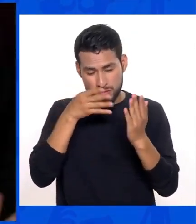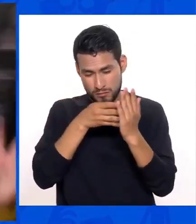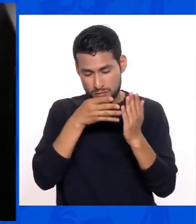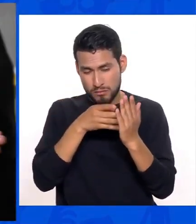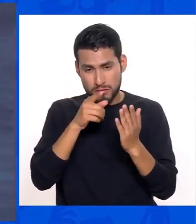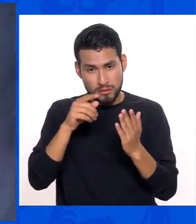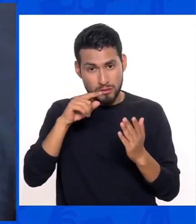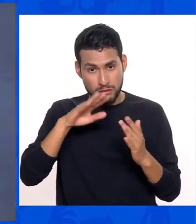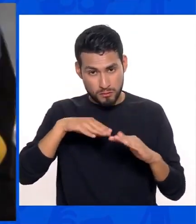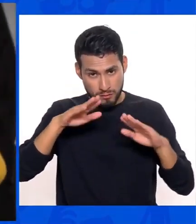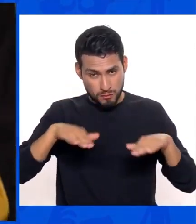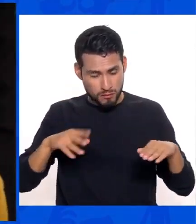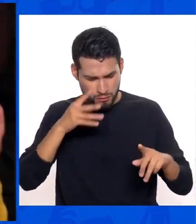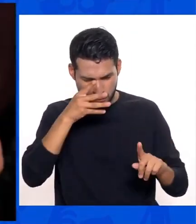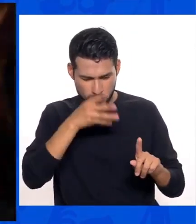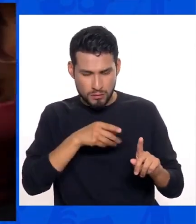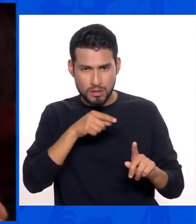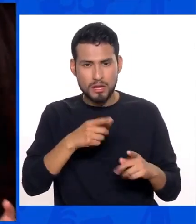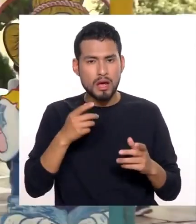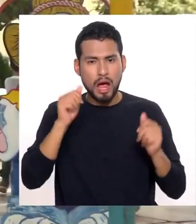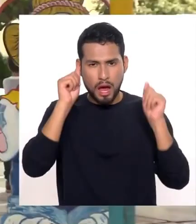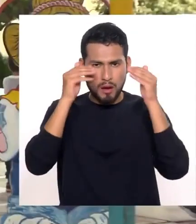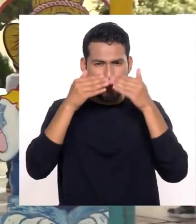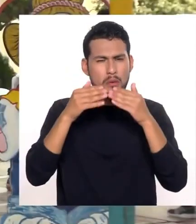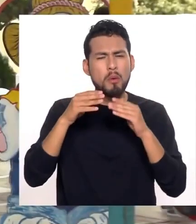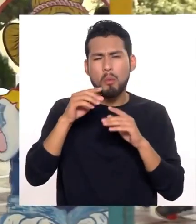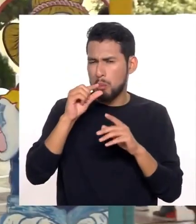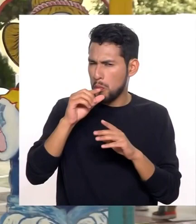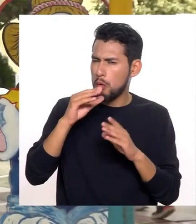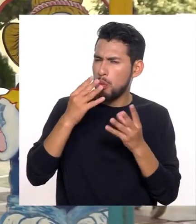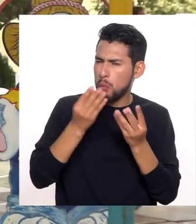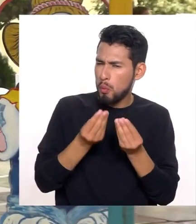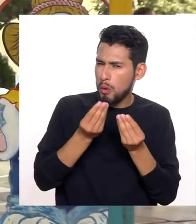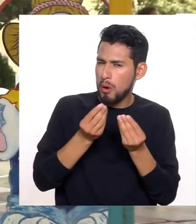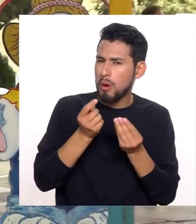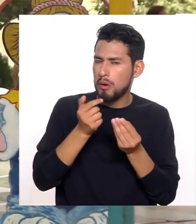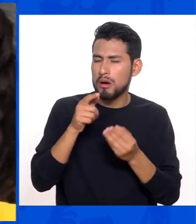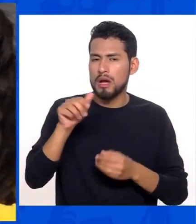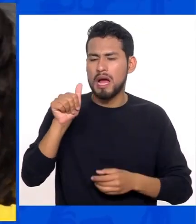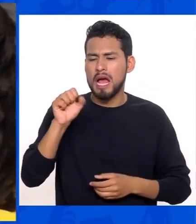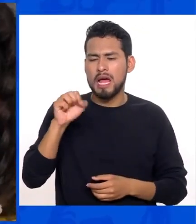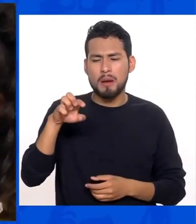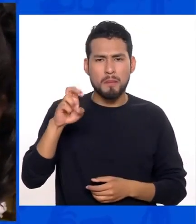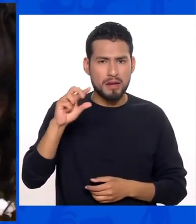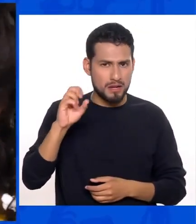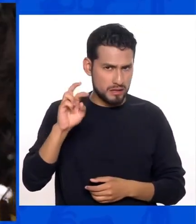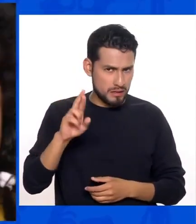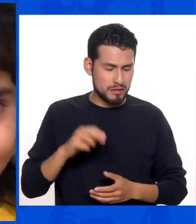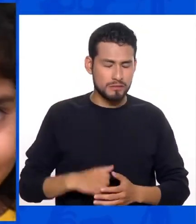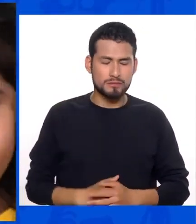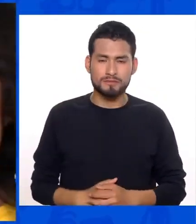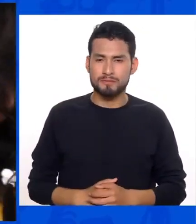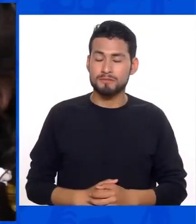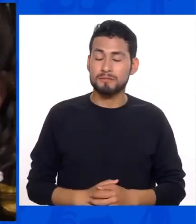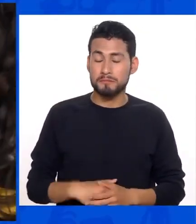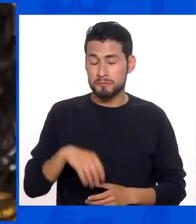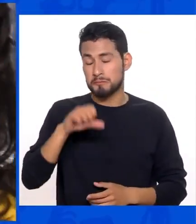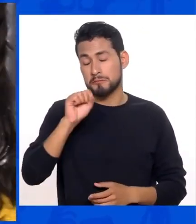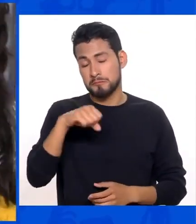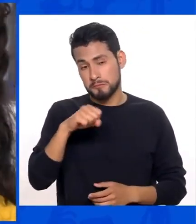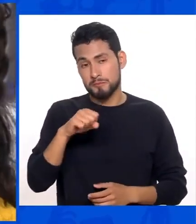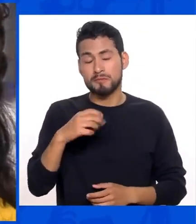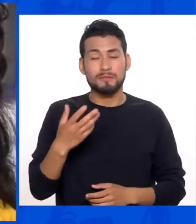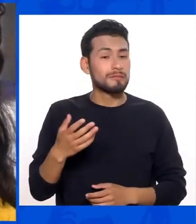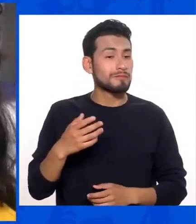nos indicó de que ella tenía un autismo leve, que incluso podría ser un Asperger. Si bien es cierto,